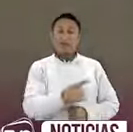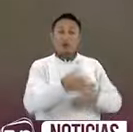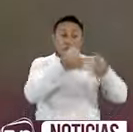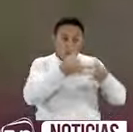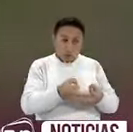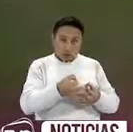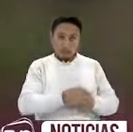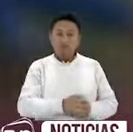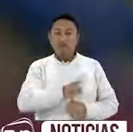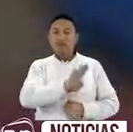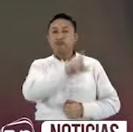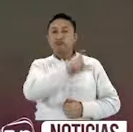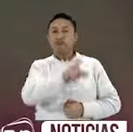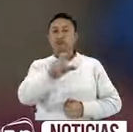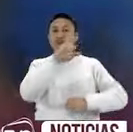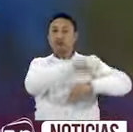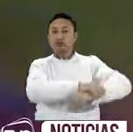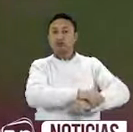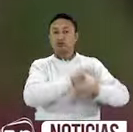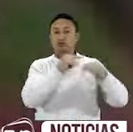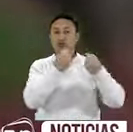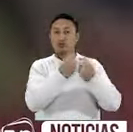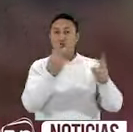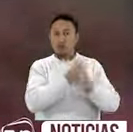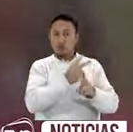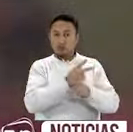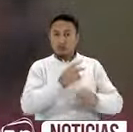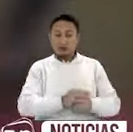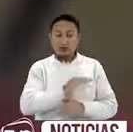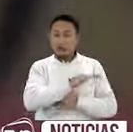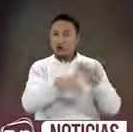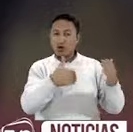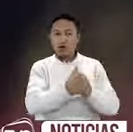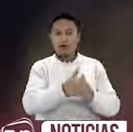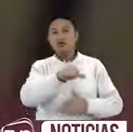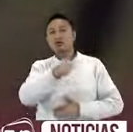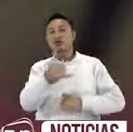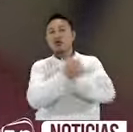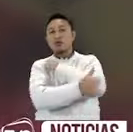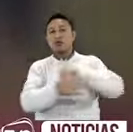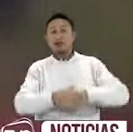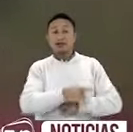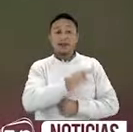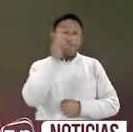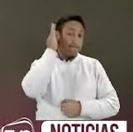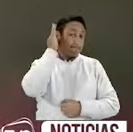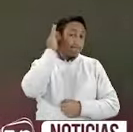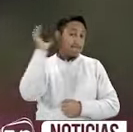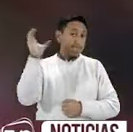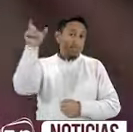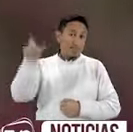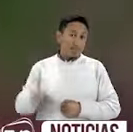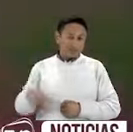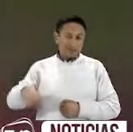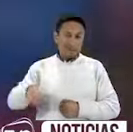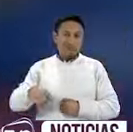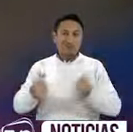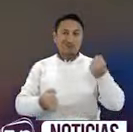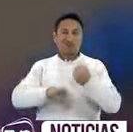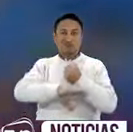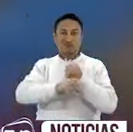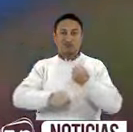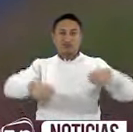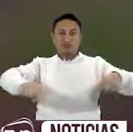delito flagrante a 4 integrantes de una banda delictiva, todos extranjeros, entre ellos una mujer colombiana dedicada al robo de vehículos